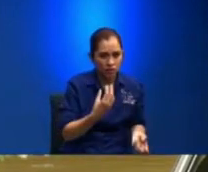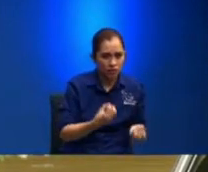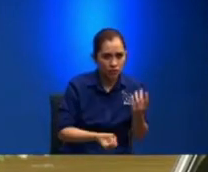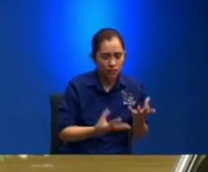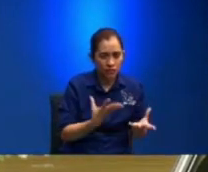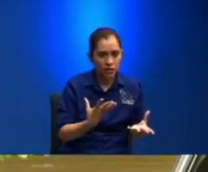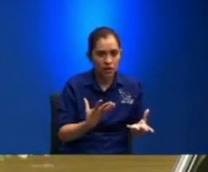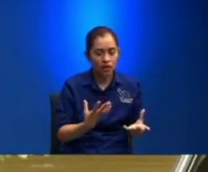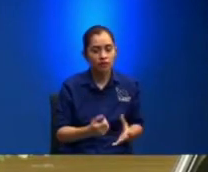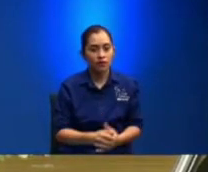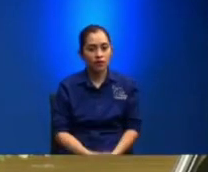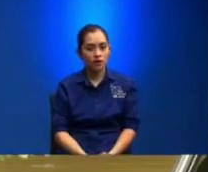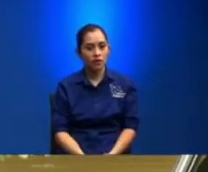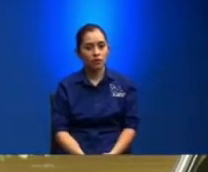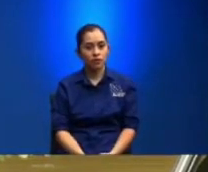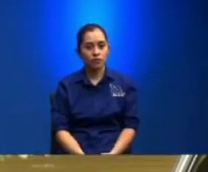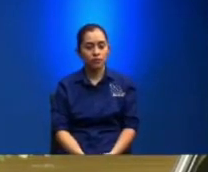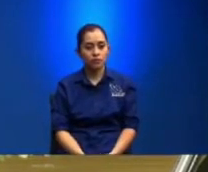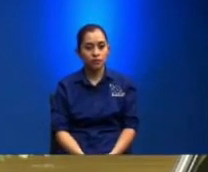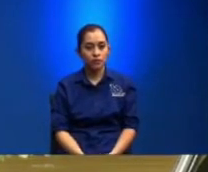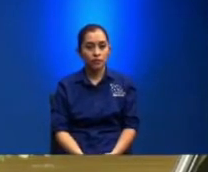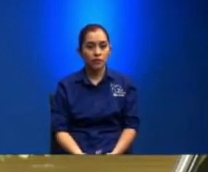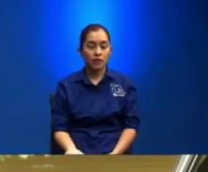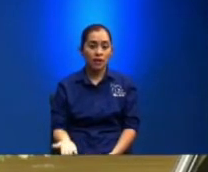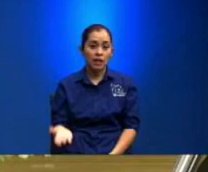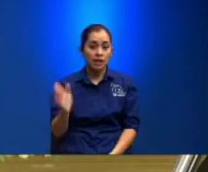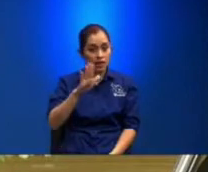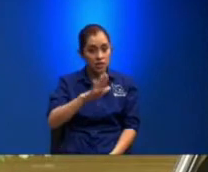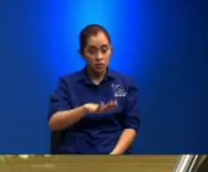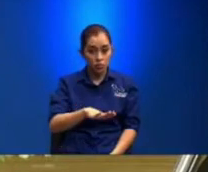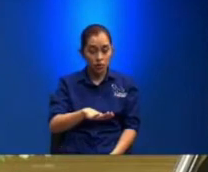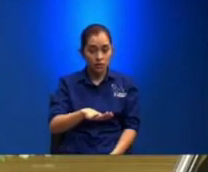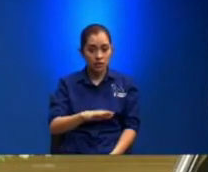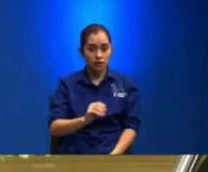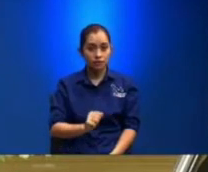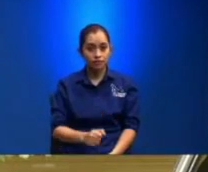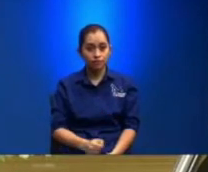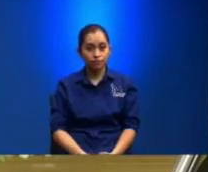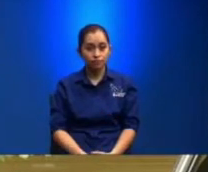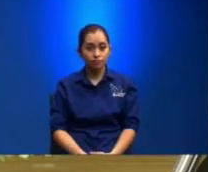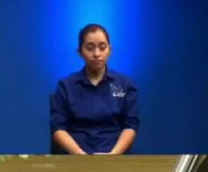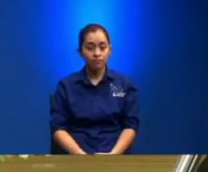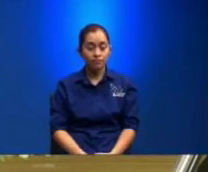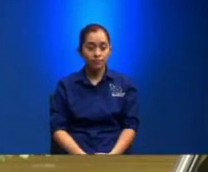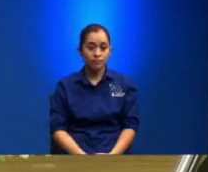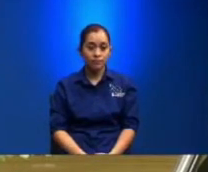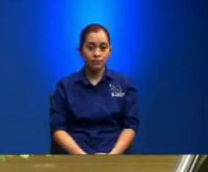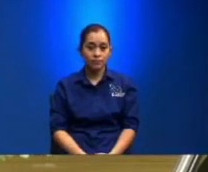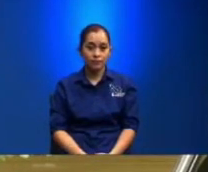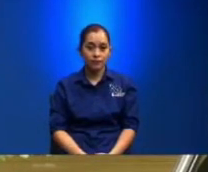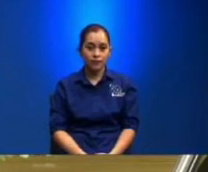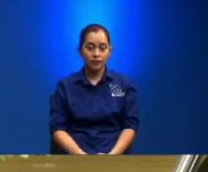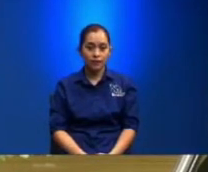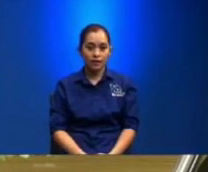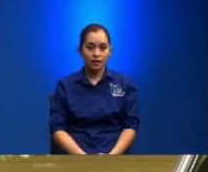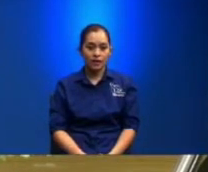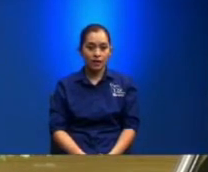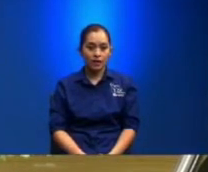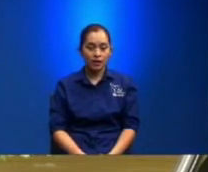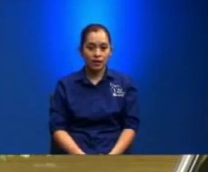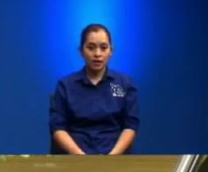y después se llevó cautiva la cautividad de sube tremendo